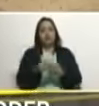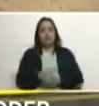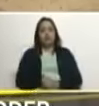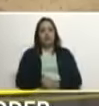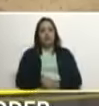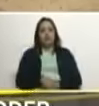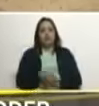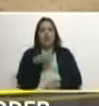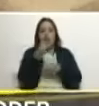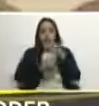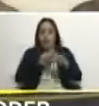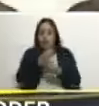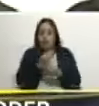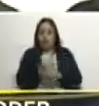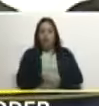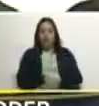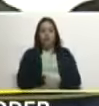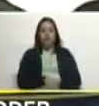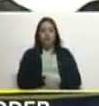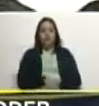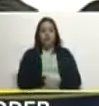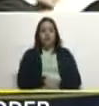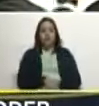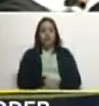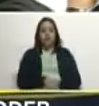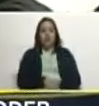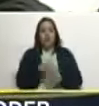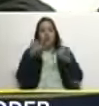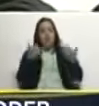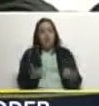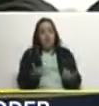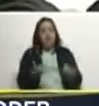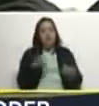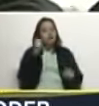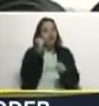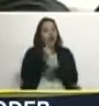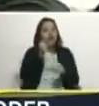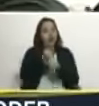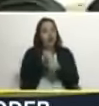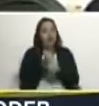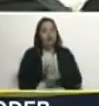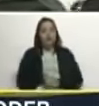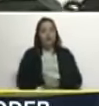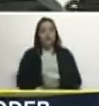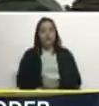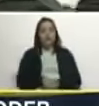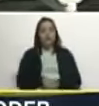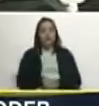haya instalado y esté en pleno funcionamiento y vigencia